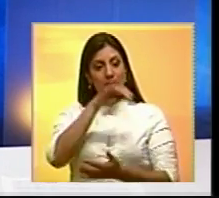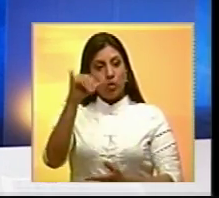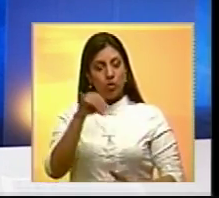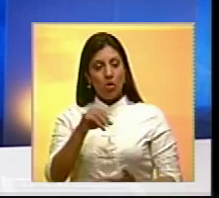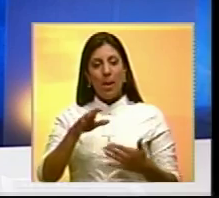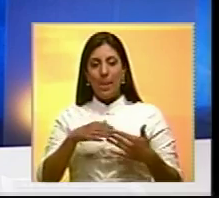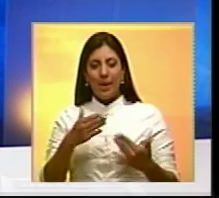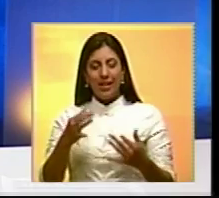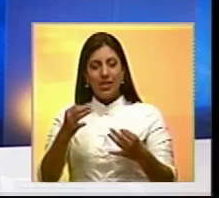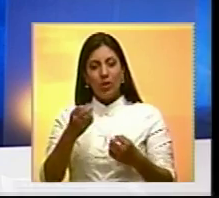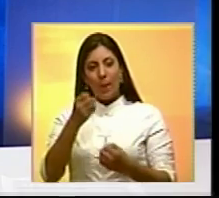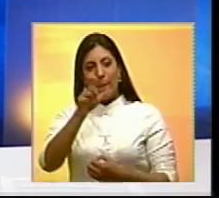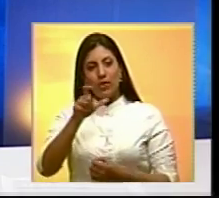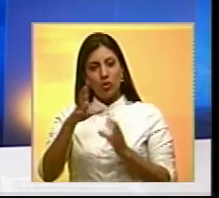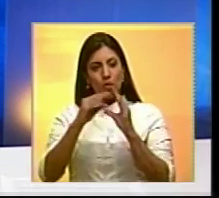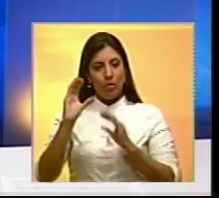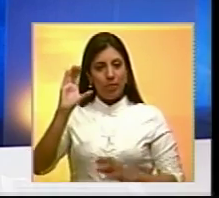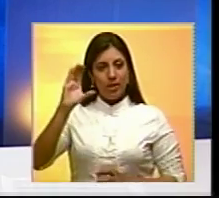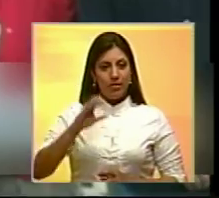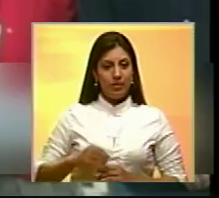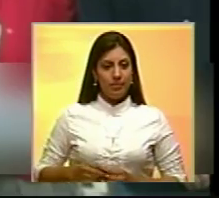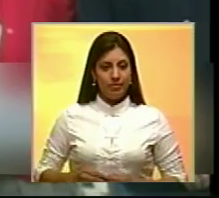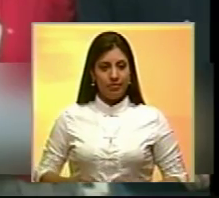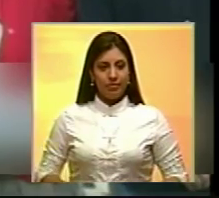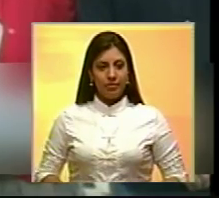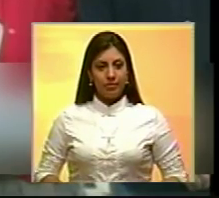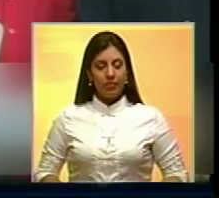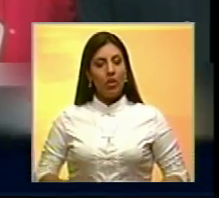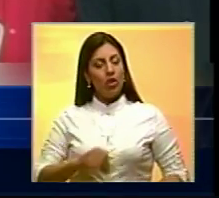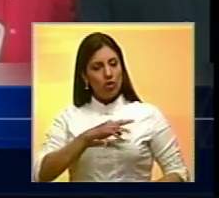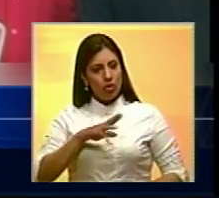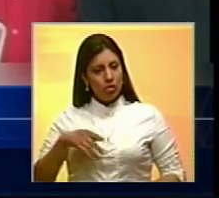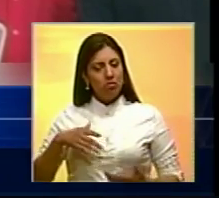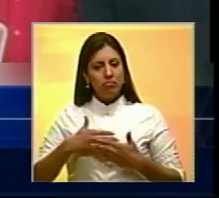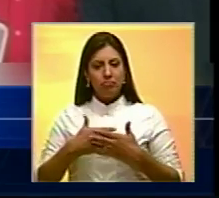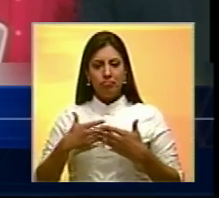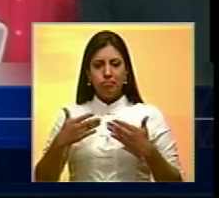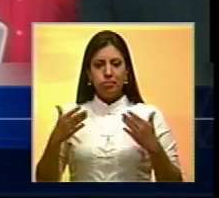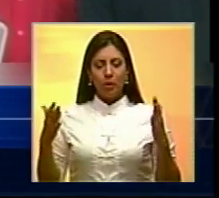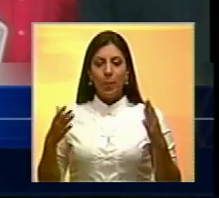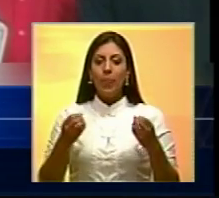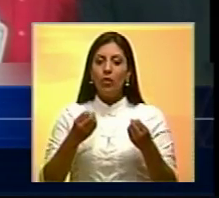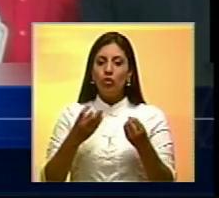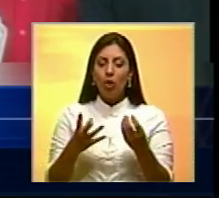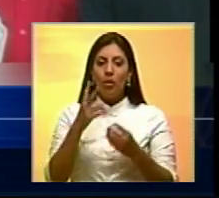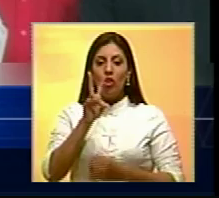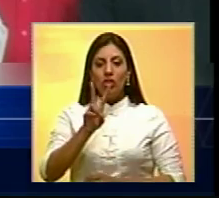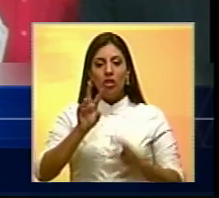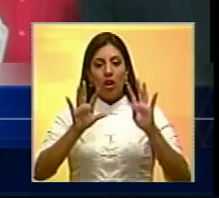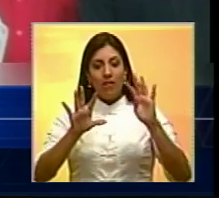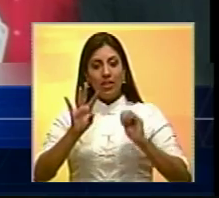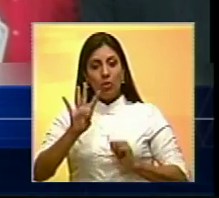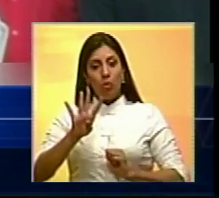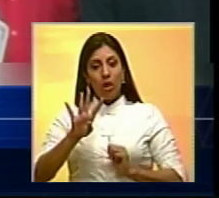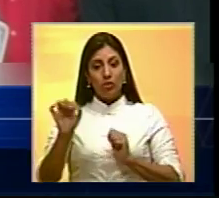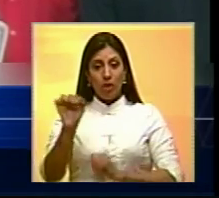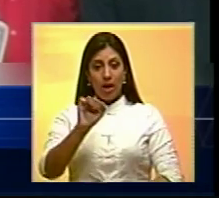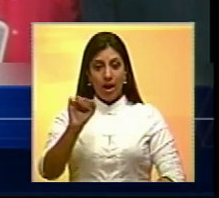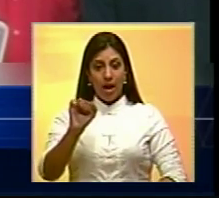para garantizar la seguridad en todo el país. Nosotros hemos dispuesto la entrega de estos 294